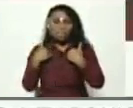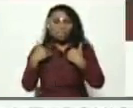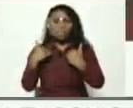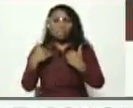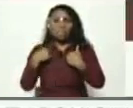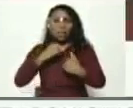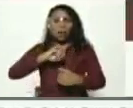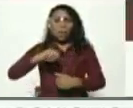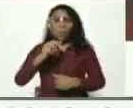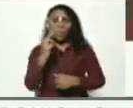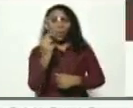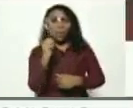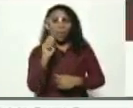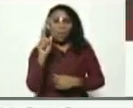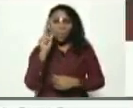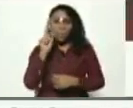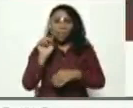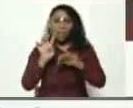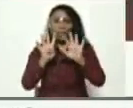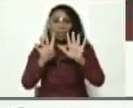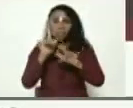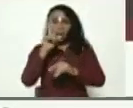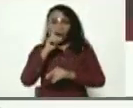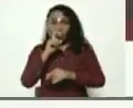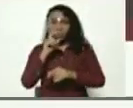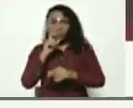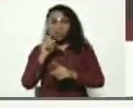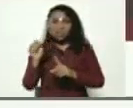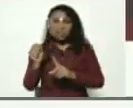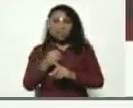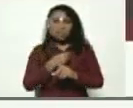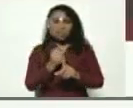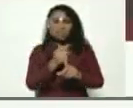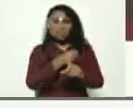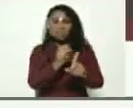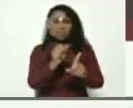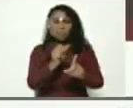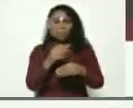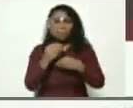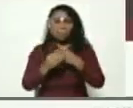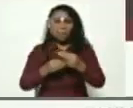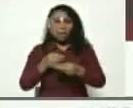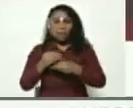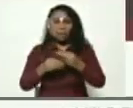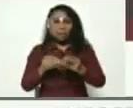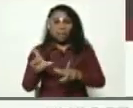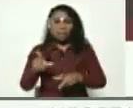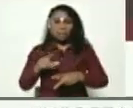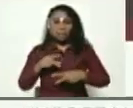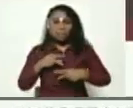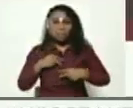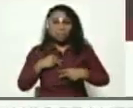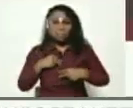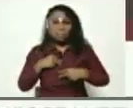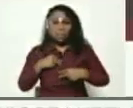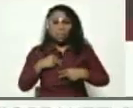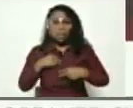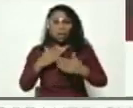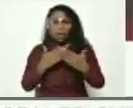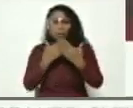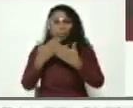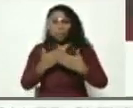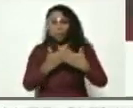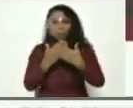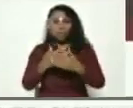Germán Roscio 9 años de litigio para ser aceptado en el Colegio de